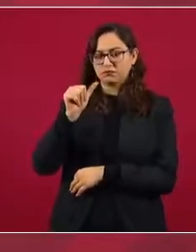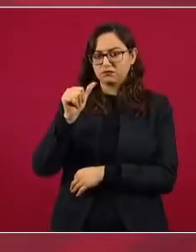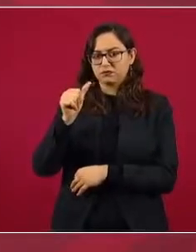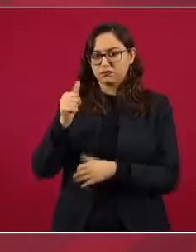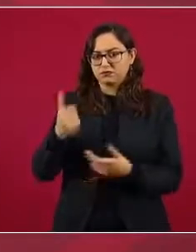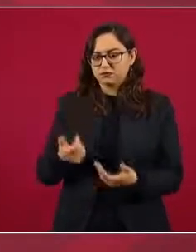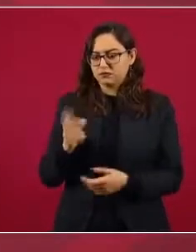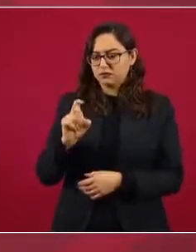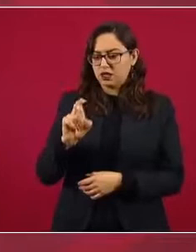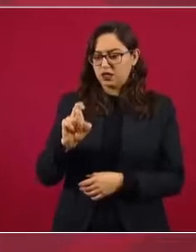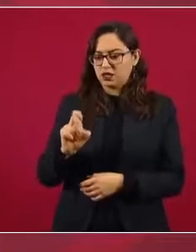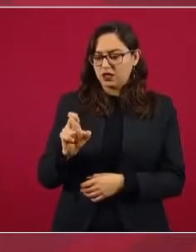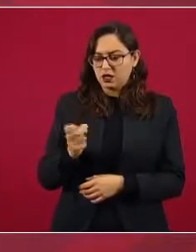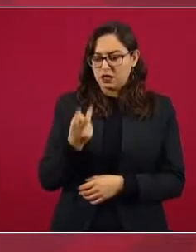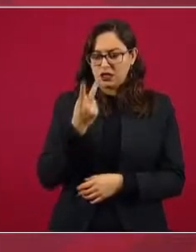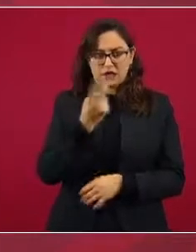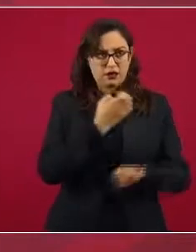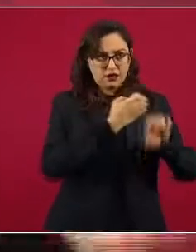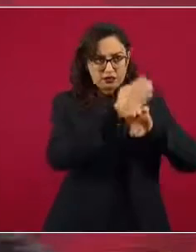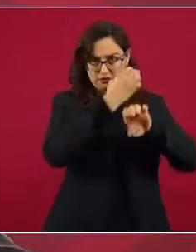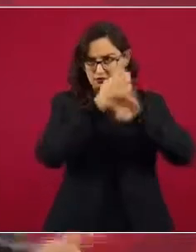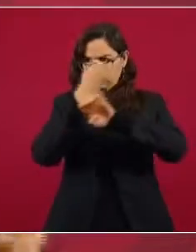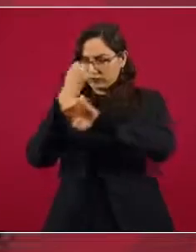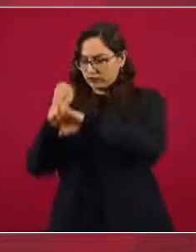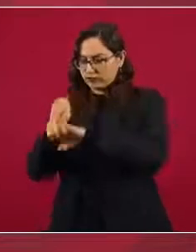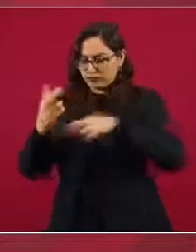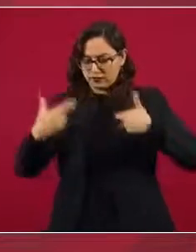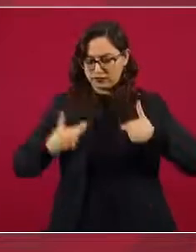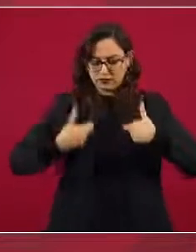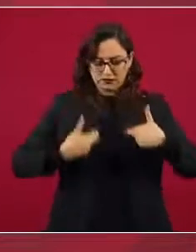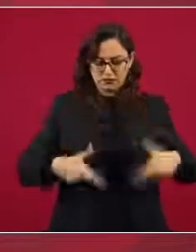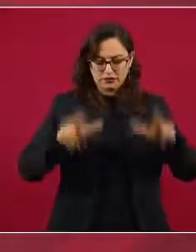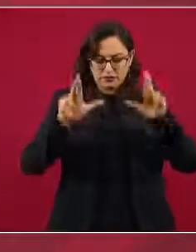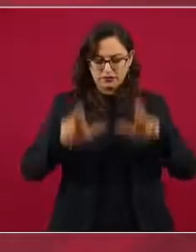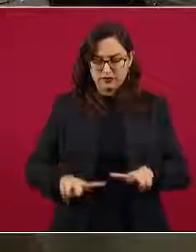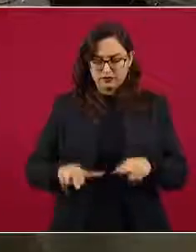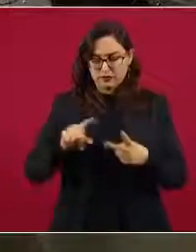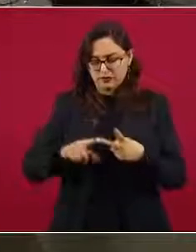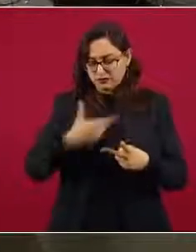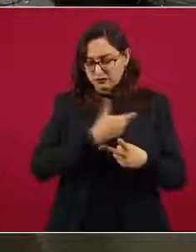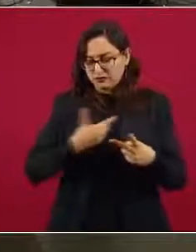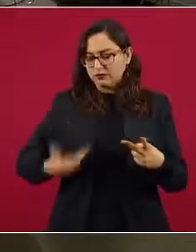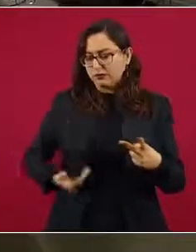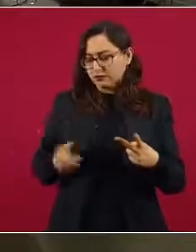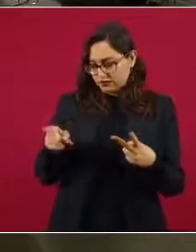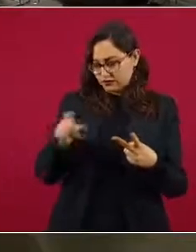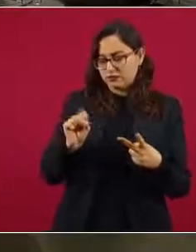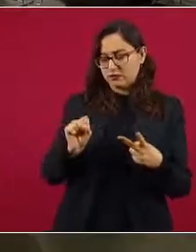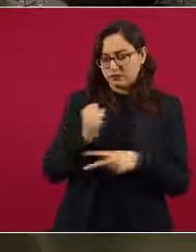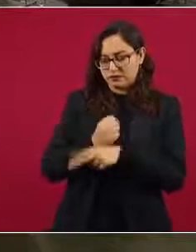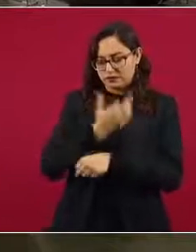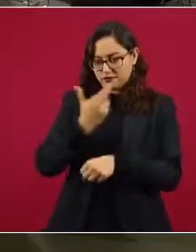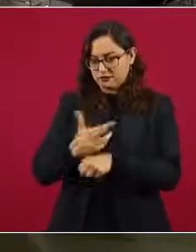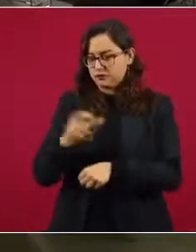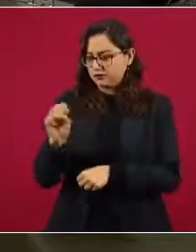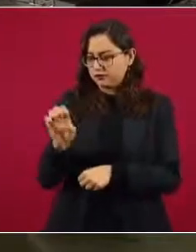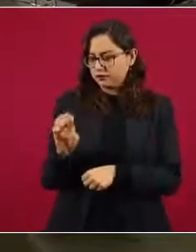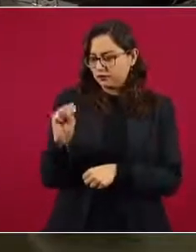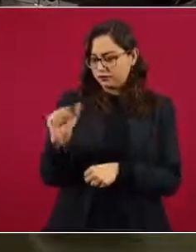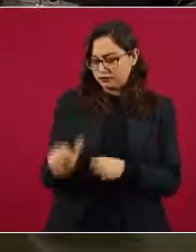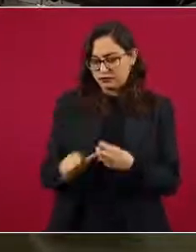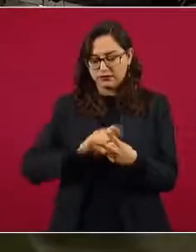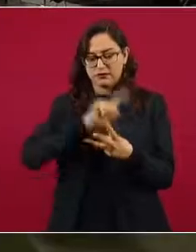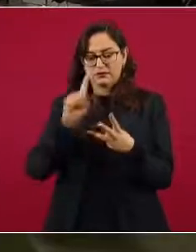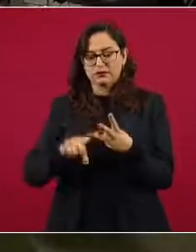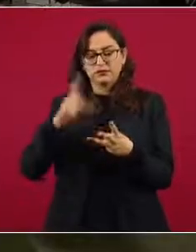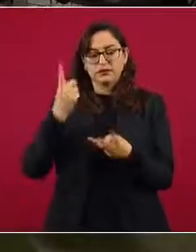por los 32 entidades federativas y lo preside el secretario de Salud, y también participan las personas directoras de las